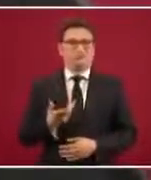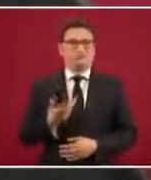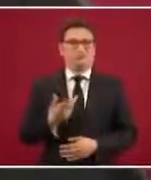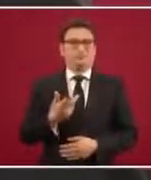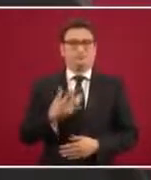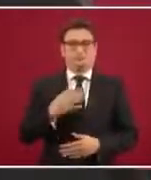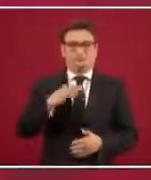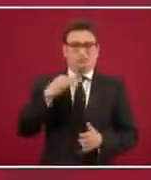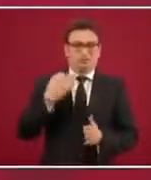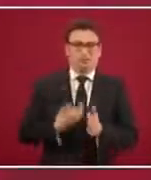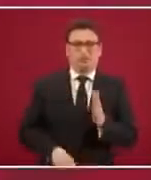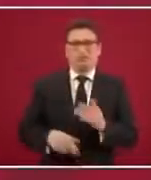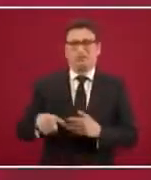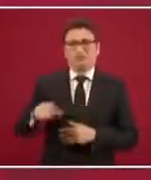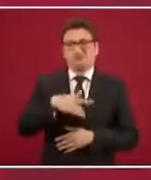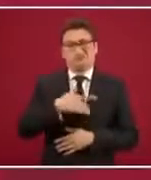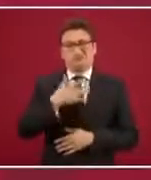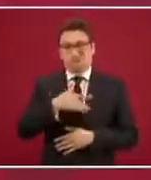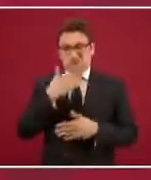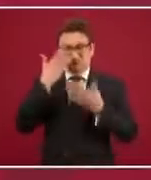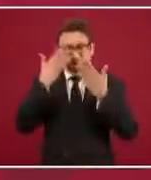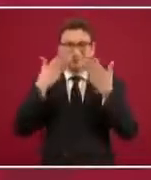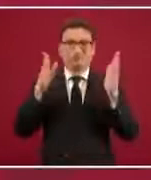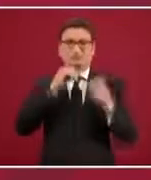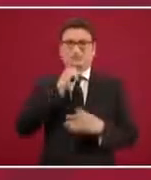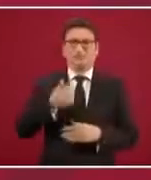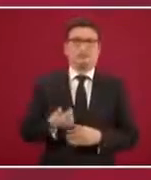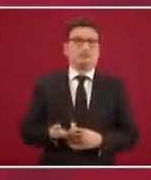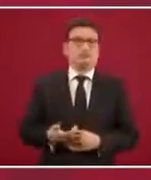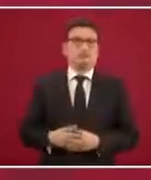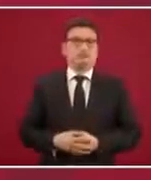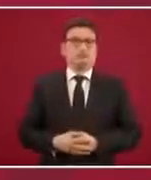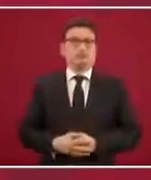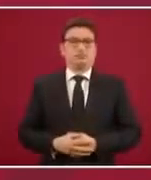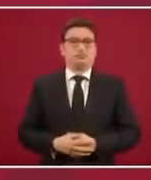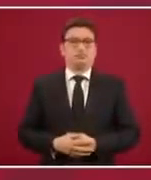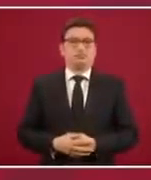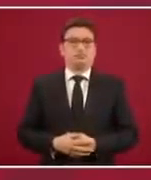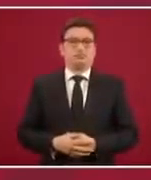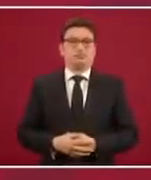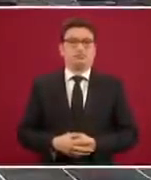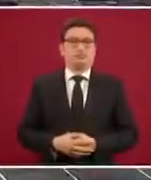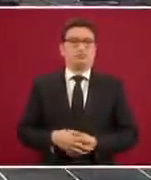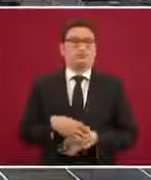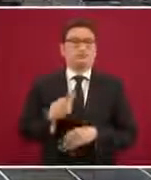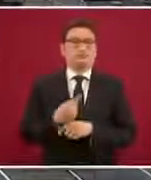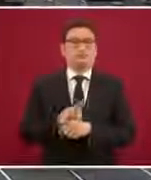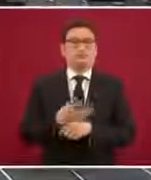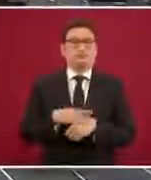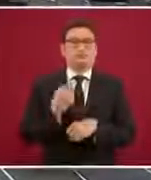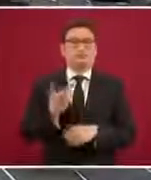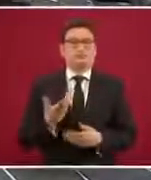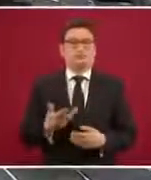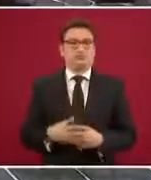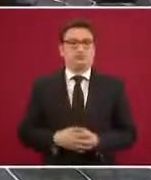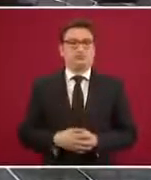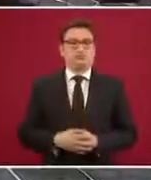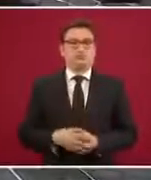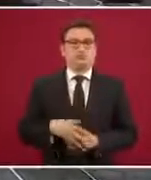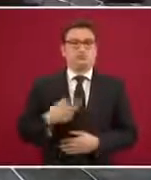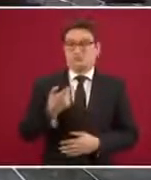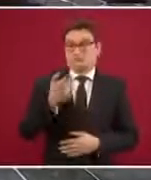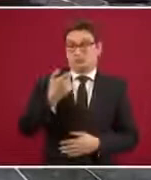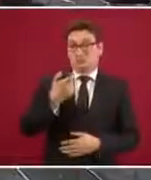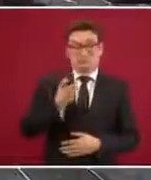falta de sensibilidad, aunque pueden decir que el dinero no tiene